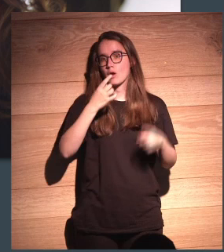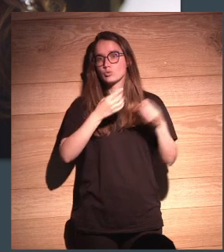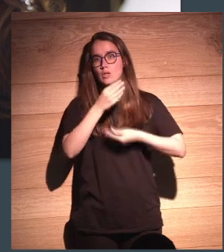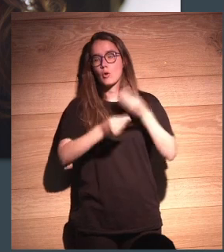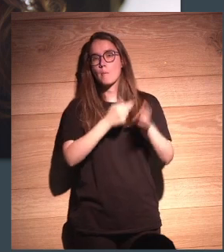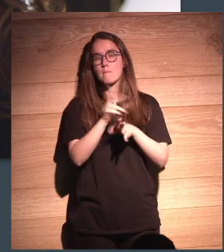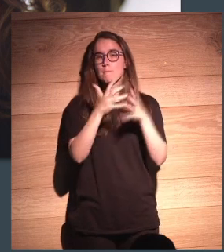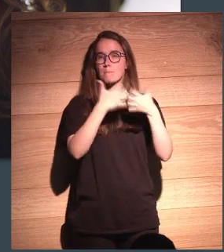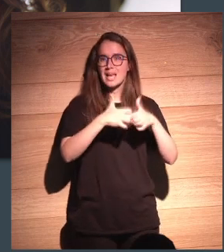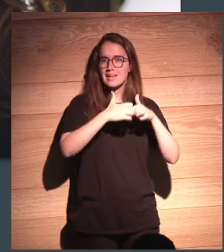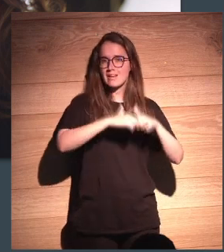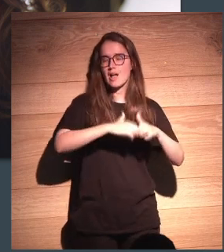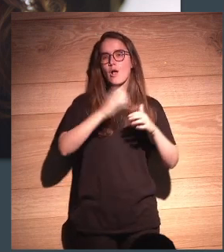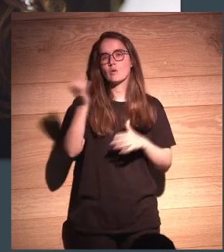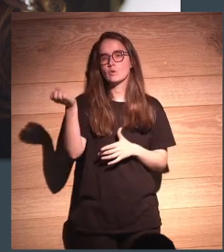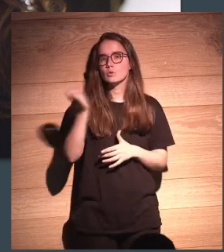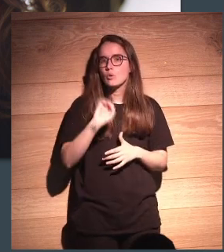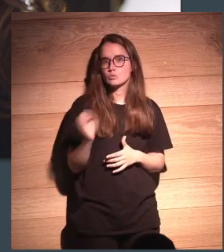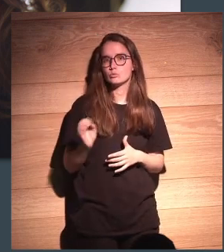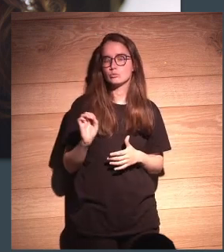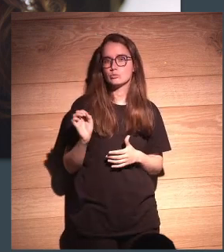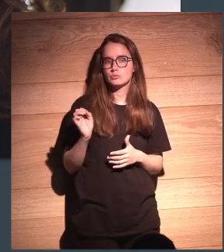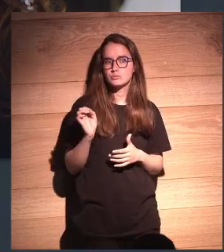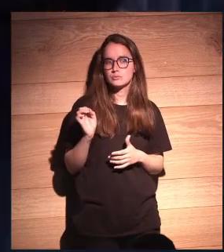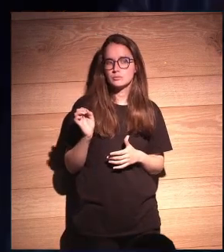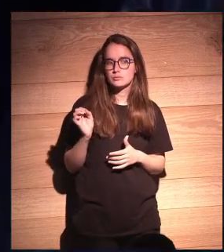aparatos determinados o